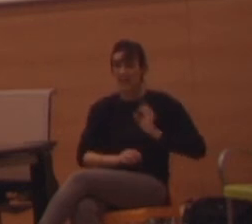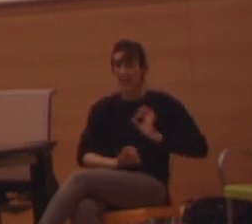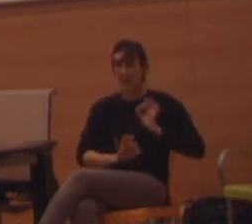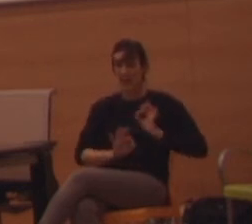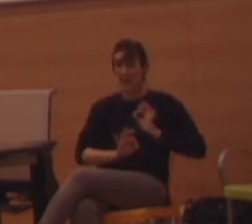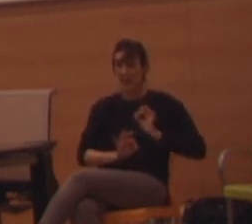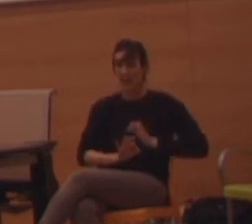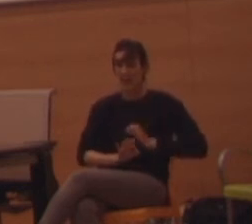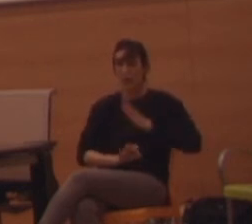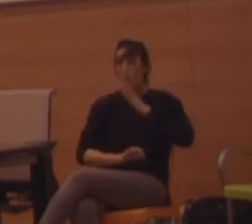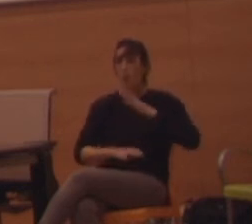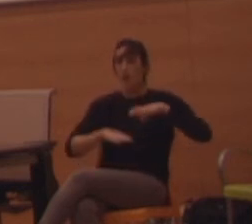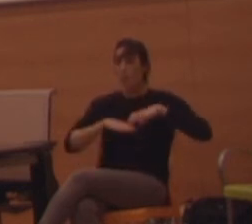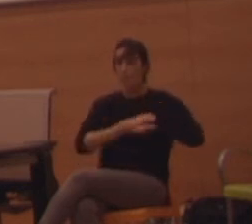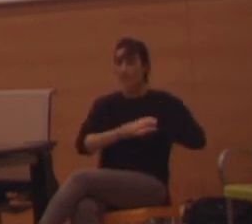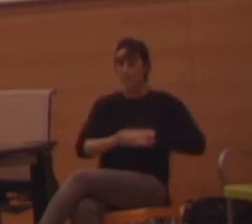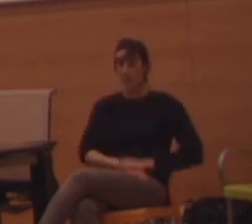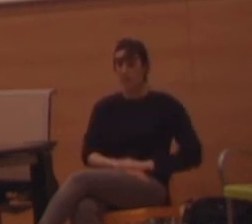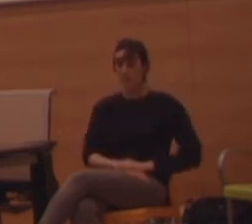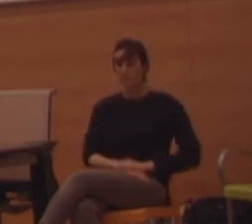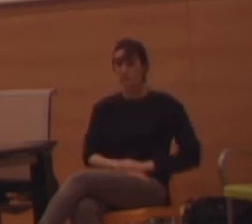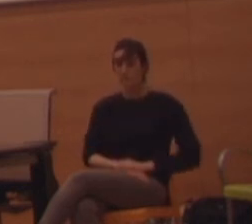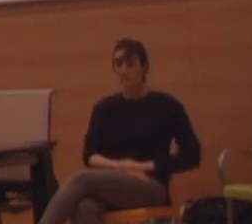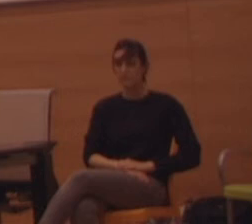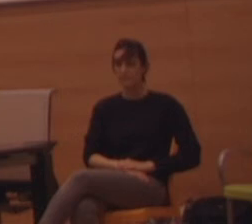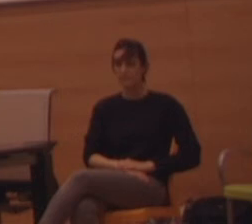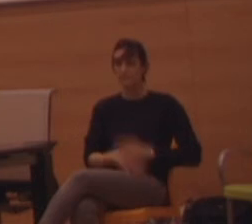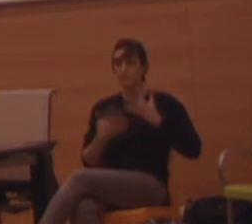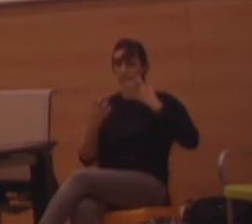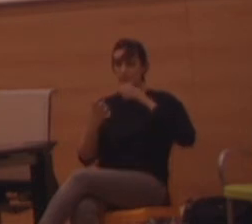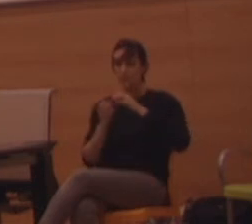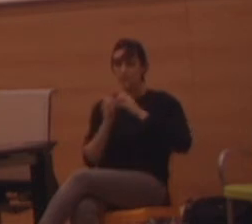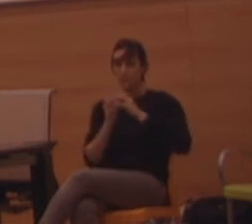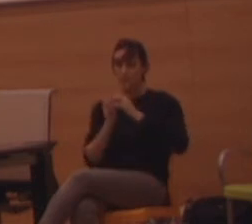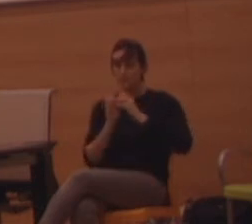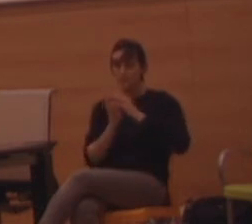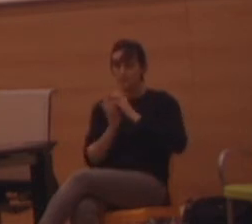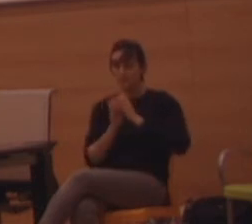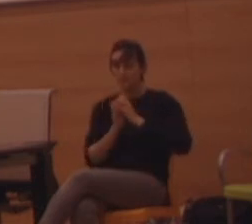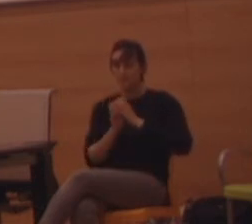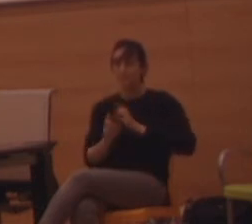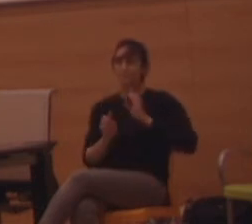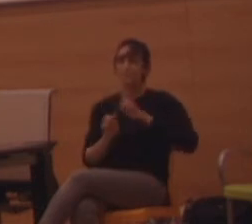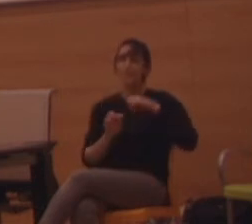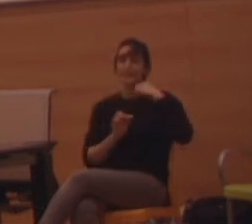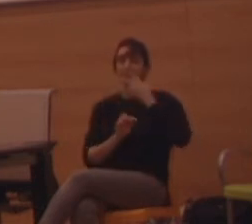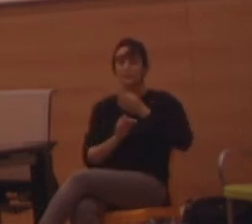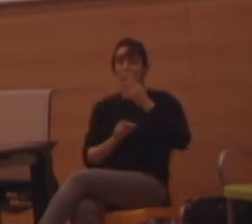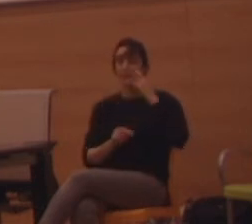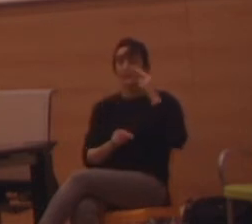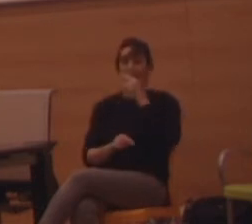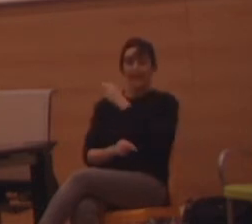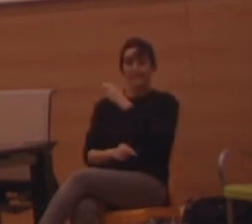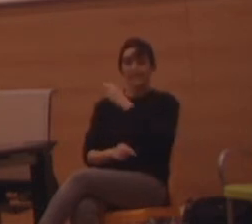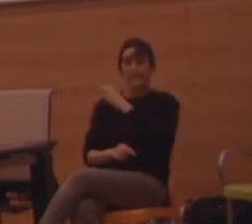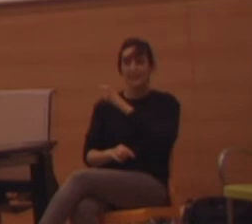¿no? Bueno, ahí vemos la evolución del caso. Y después este otro caso clínico que está en caliente, que es un